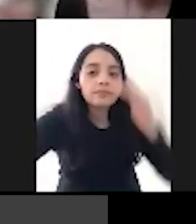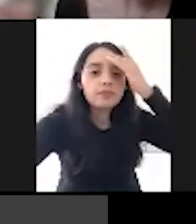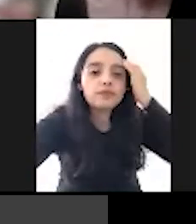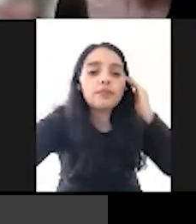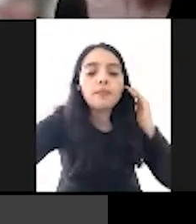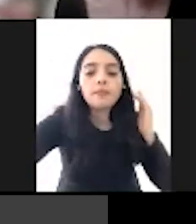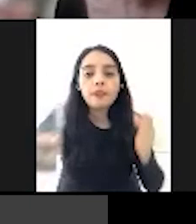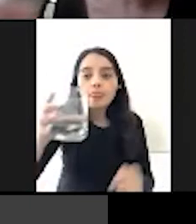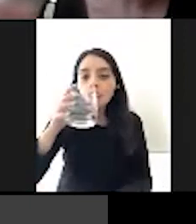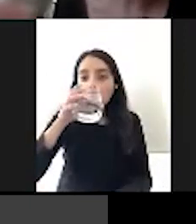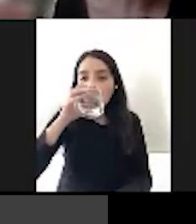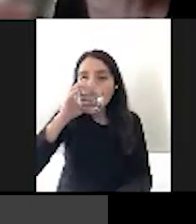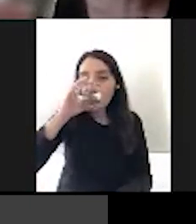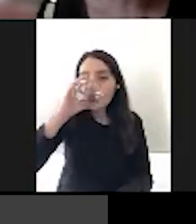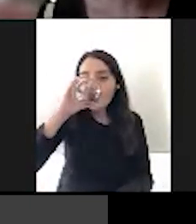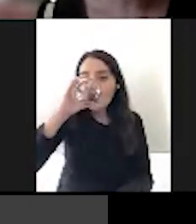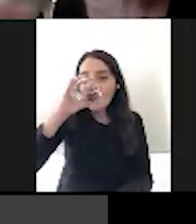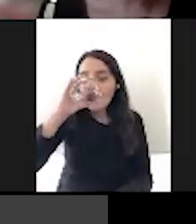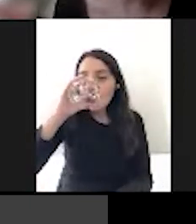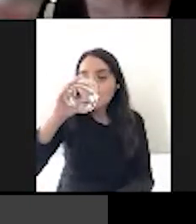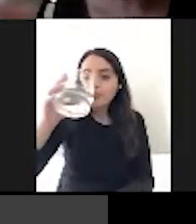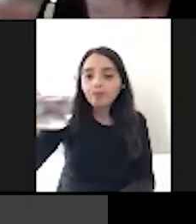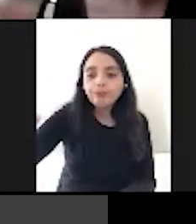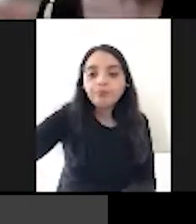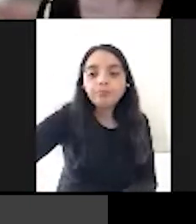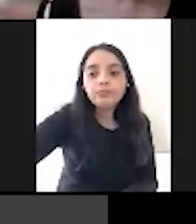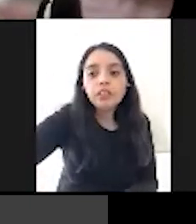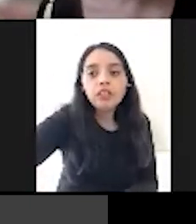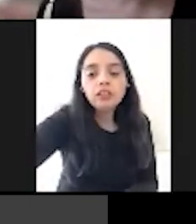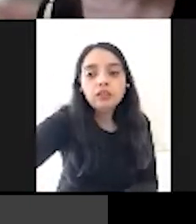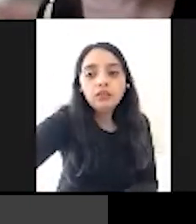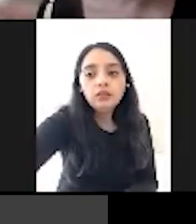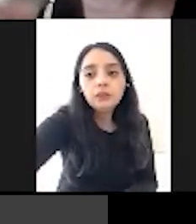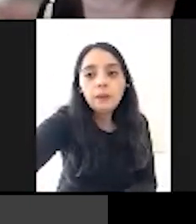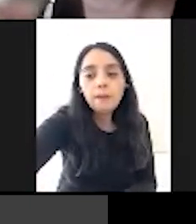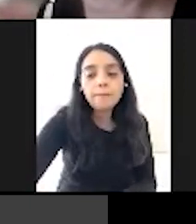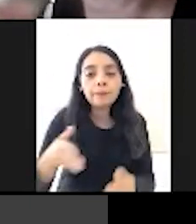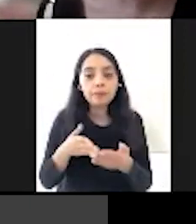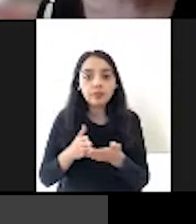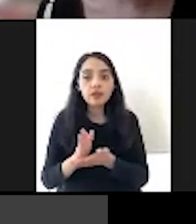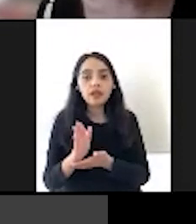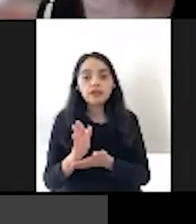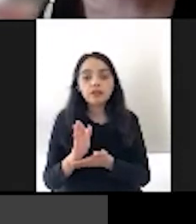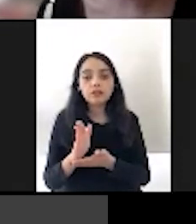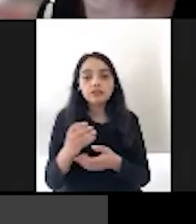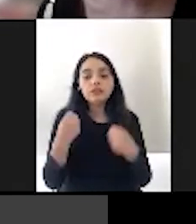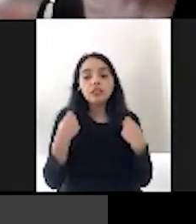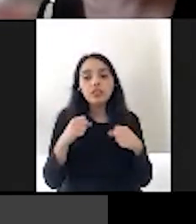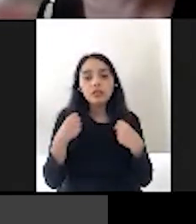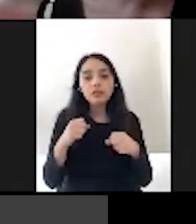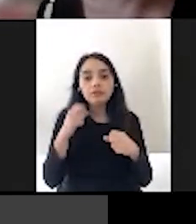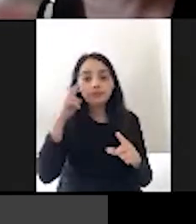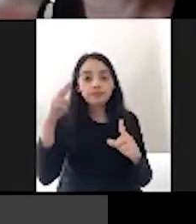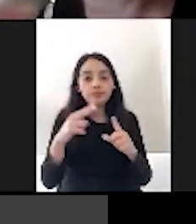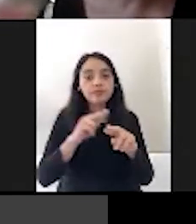relevante destacar es que originalmente el entrenamiento perceptual, por ejemplo, se realizaba en tareas tan artificiales como las que muestro aquí, ¿ya? Que